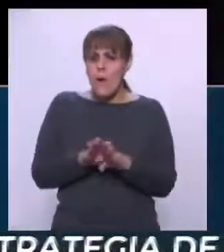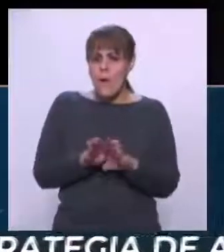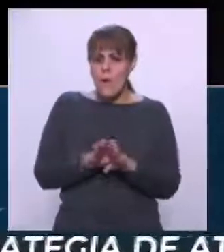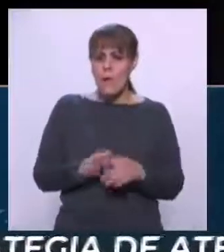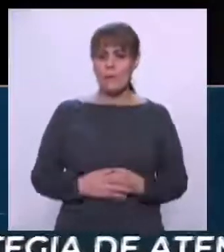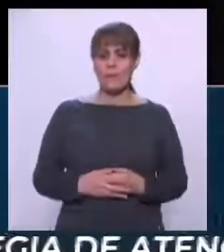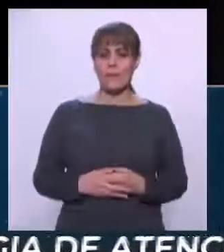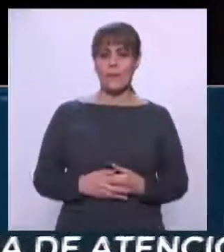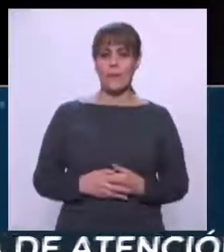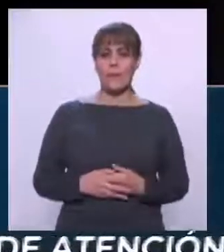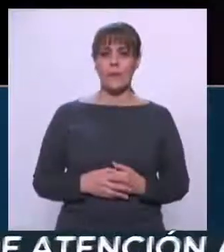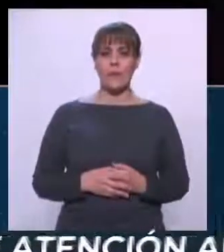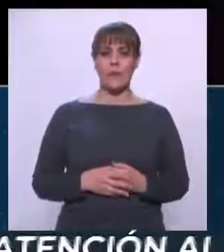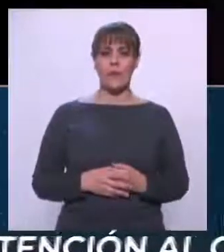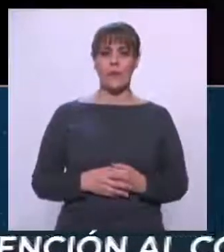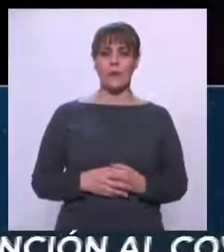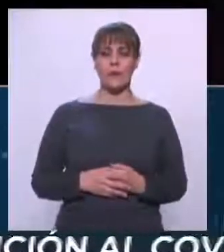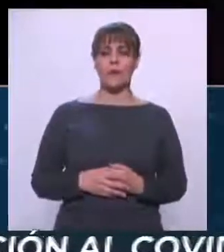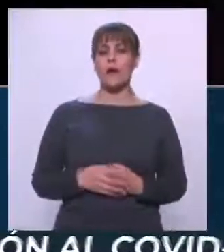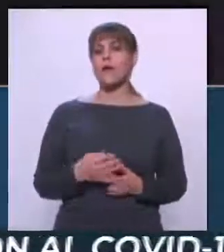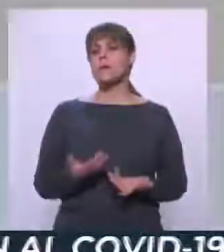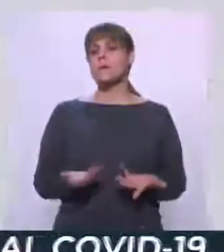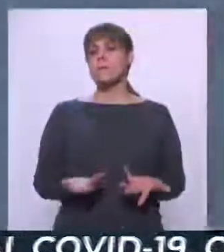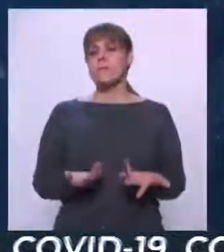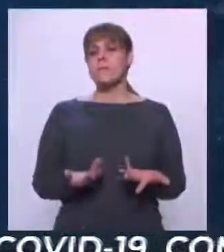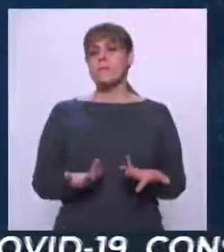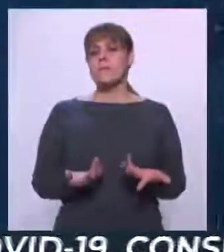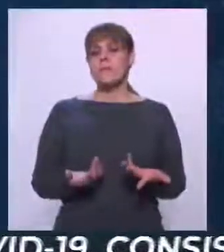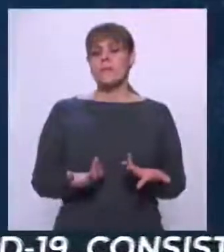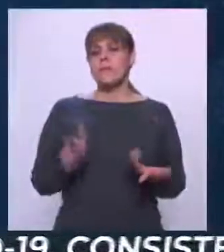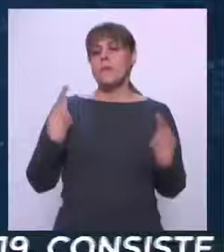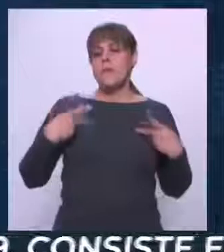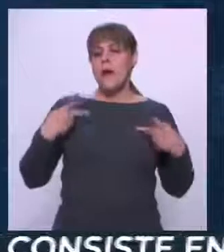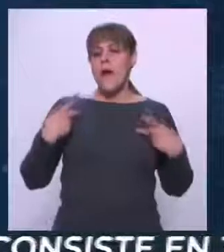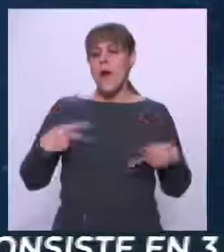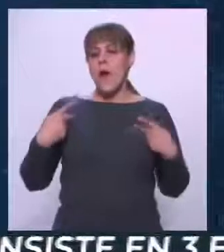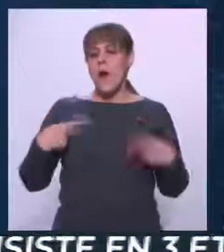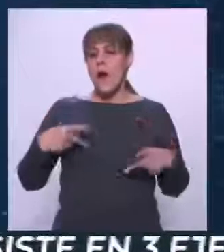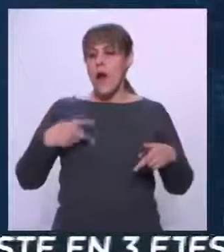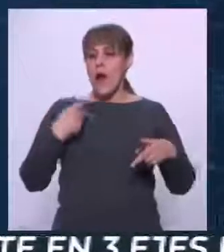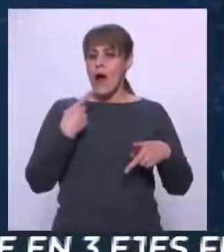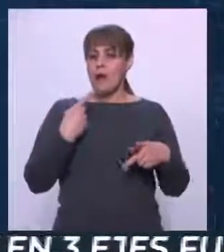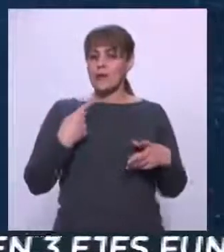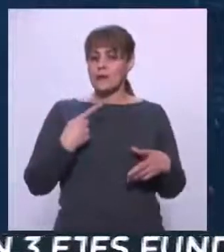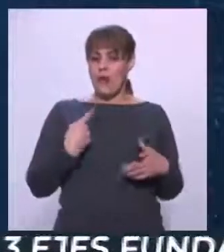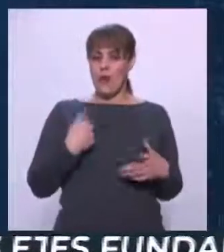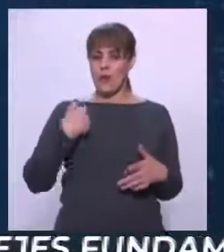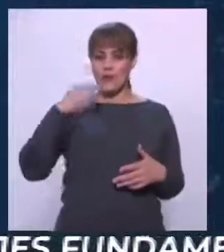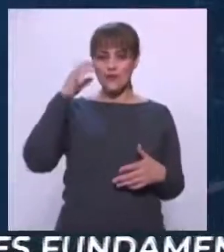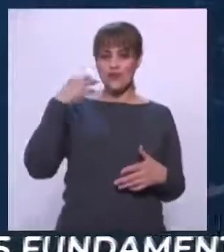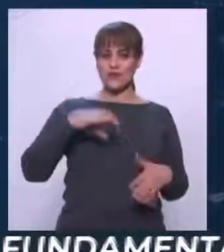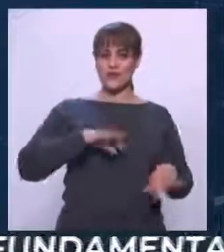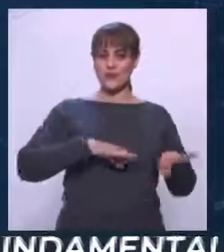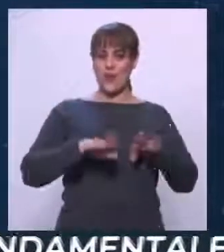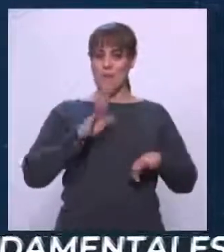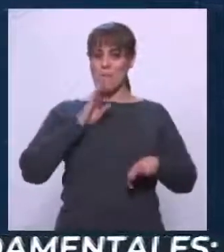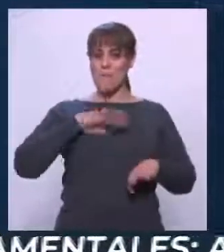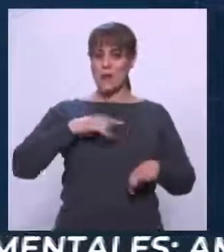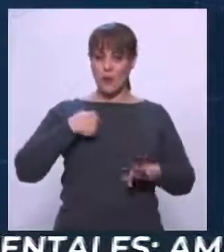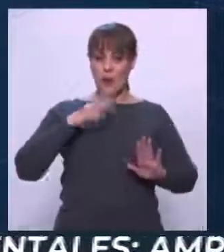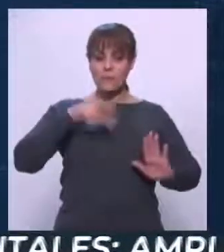nunca salvo excepciones, un criminal difícilmente confiesa el crimen que